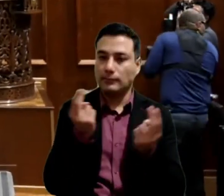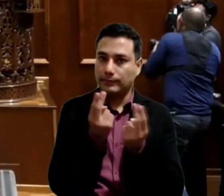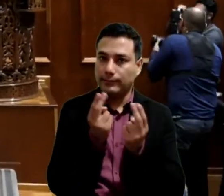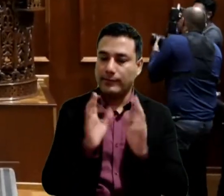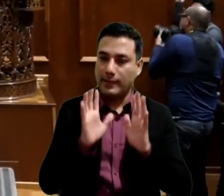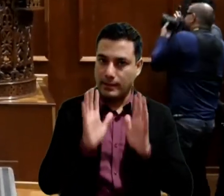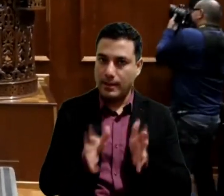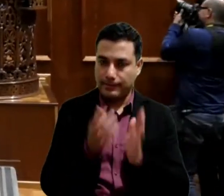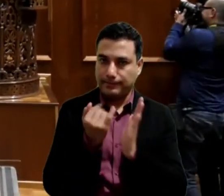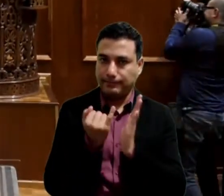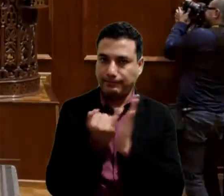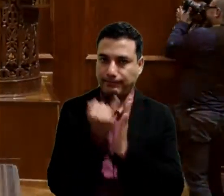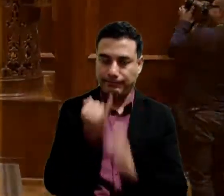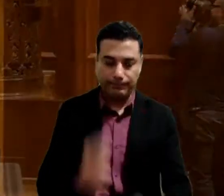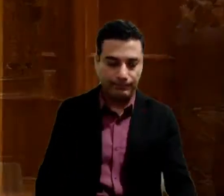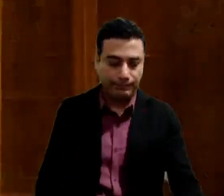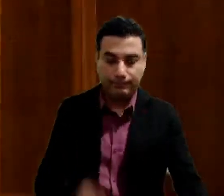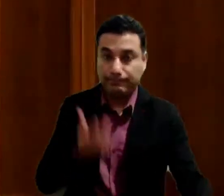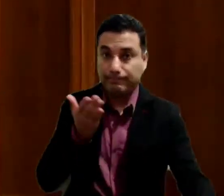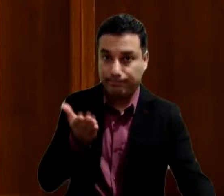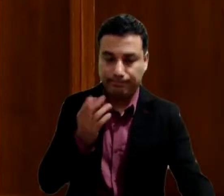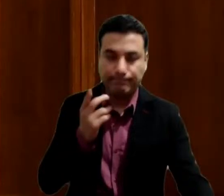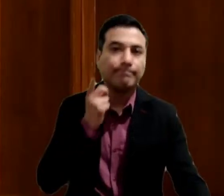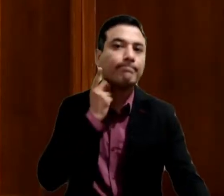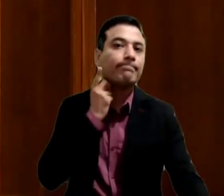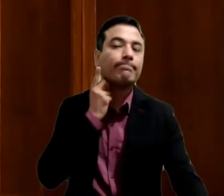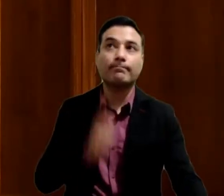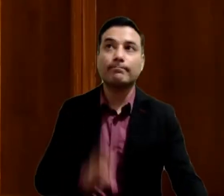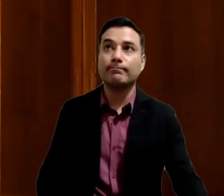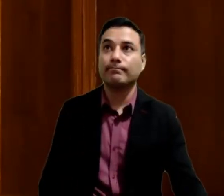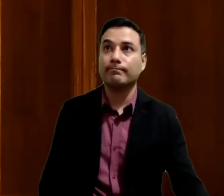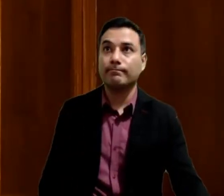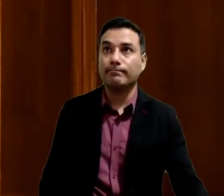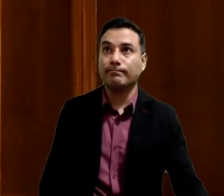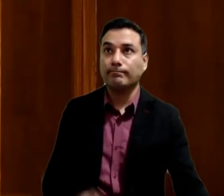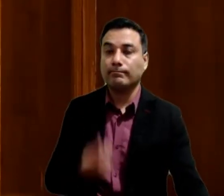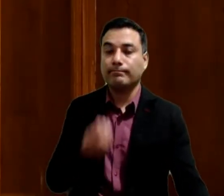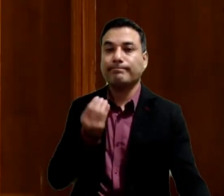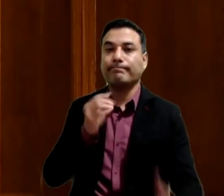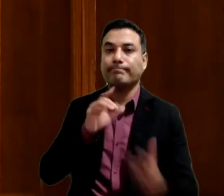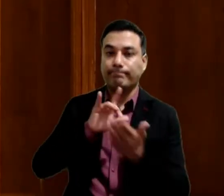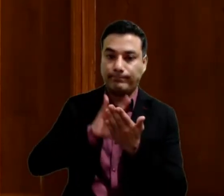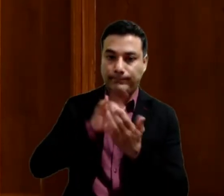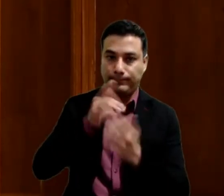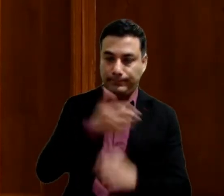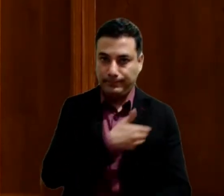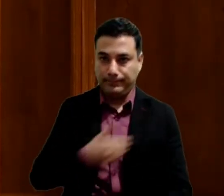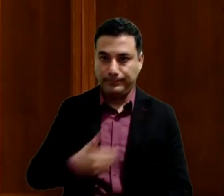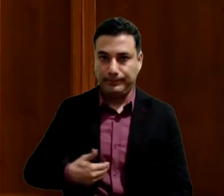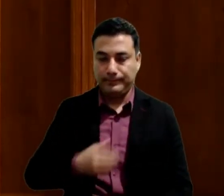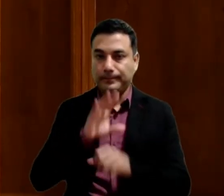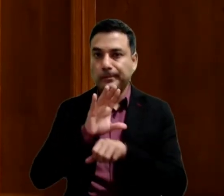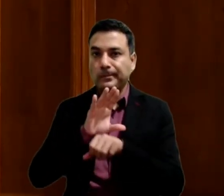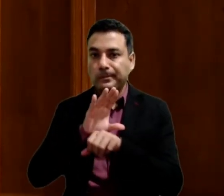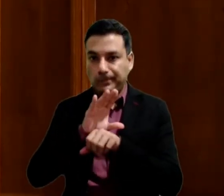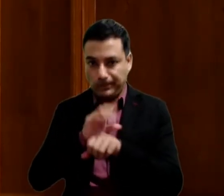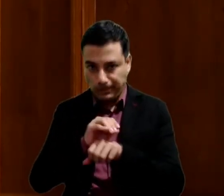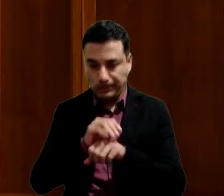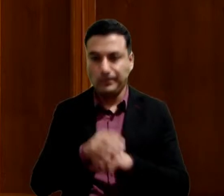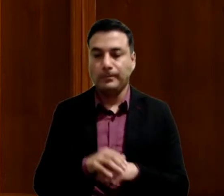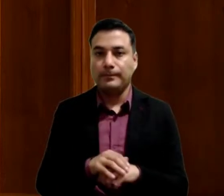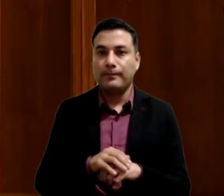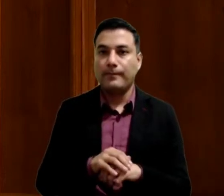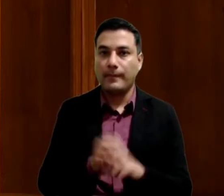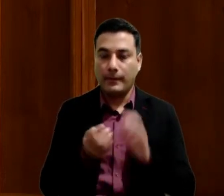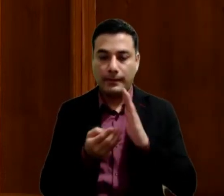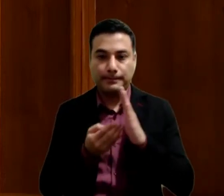resolución. Adelante, diputado. Muchas gracias, presidente. Con la venia de los que integran la